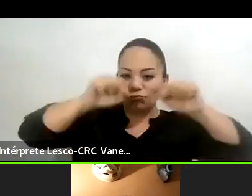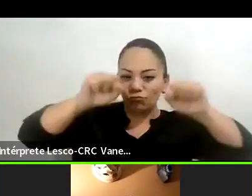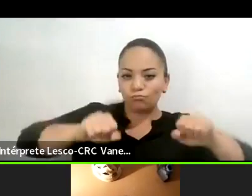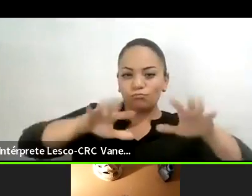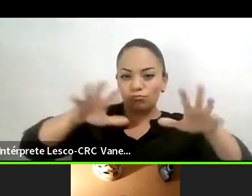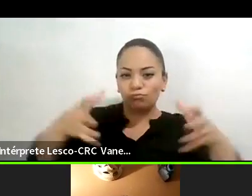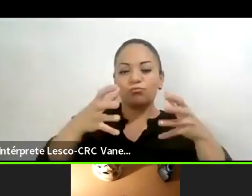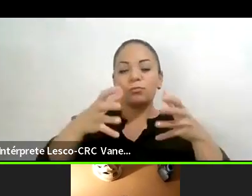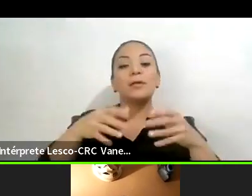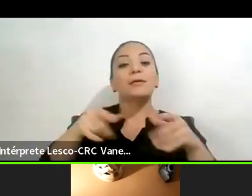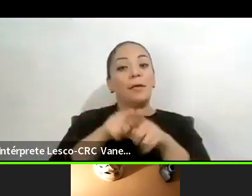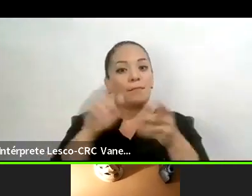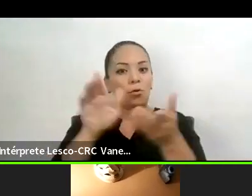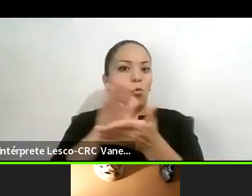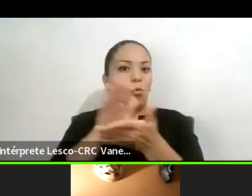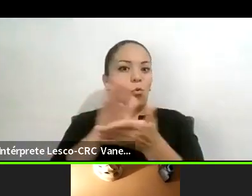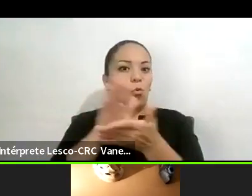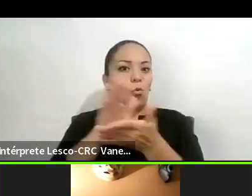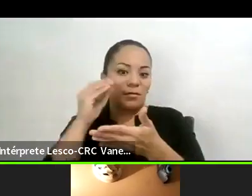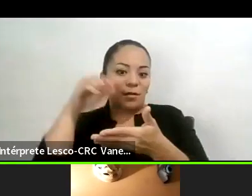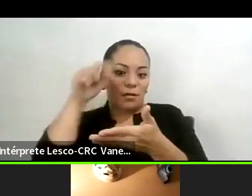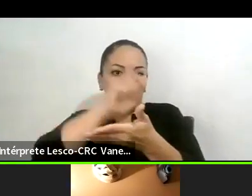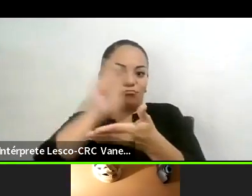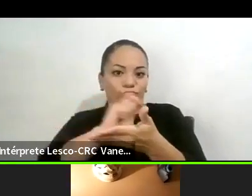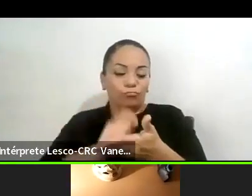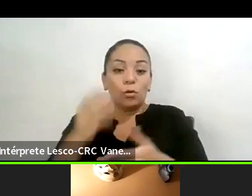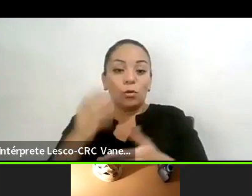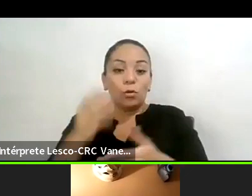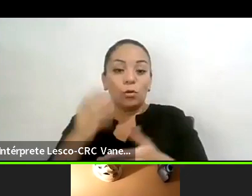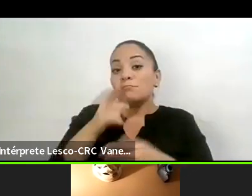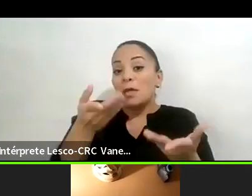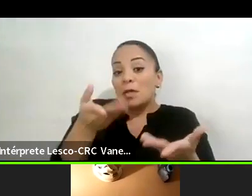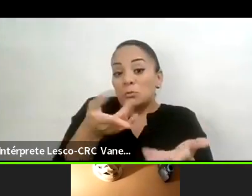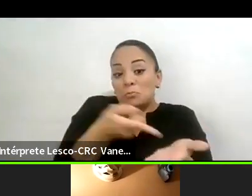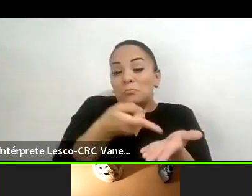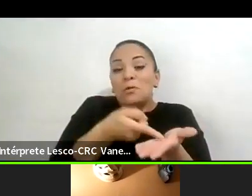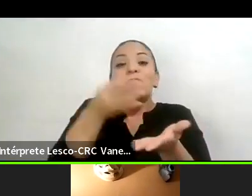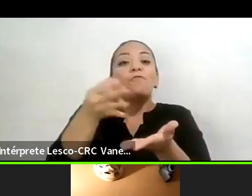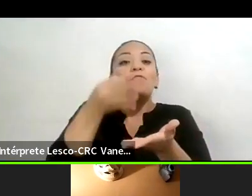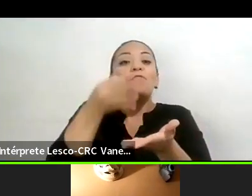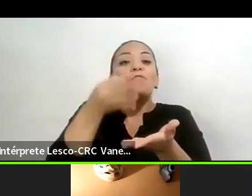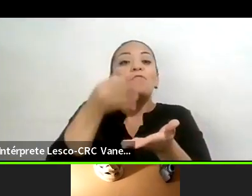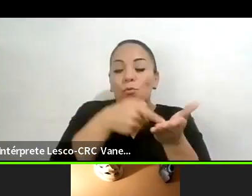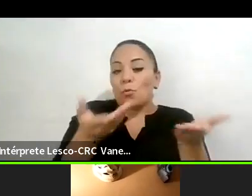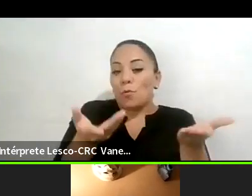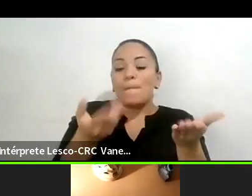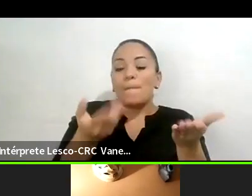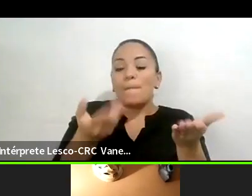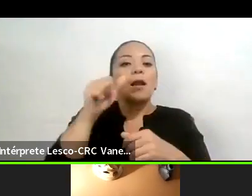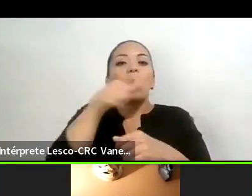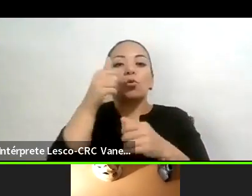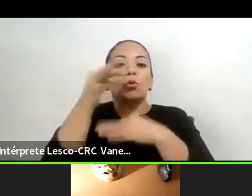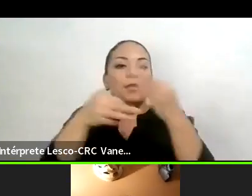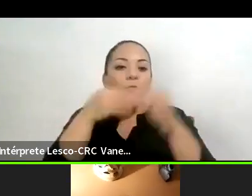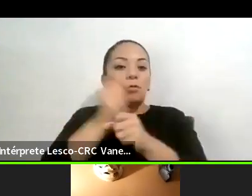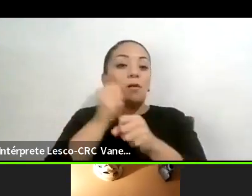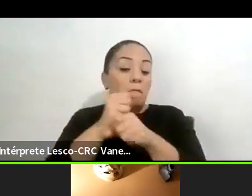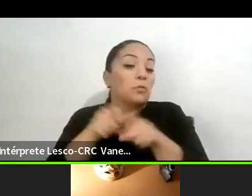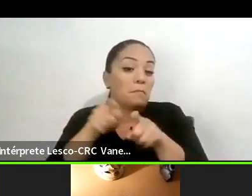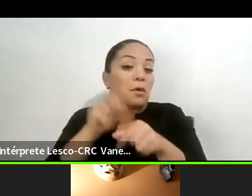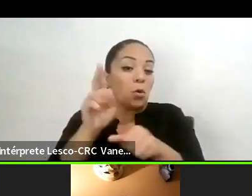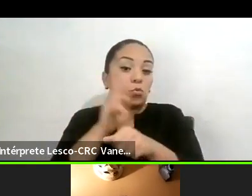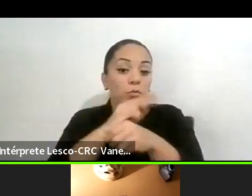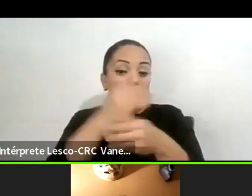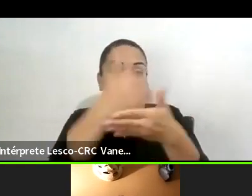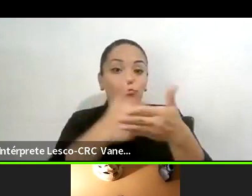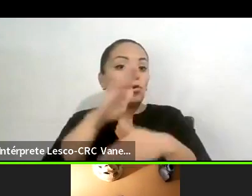un documento, porque de pronto puede ser una referencia eventualmente para otro tipo de trabajos similares. Creo